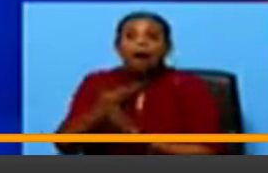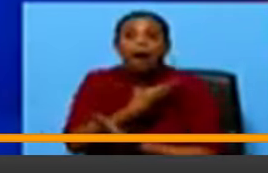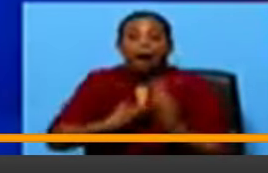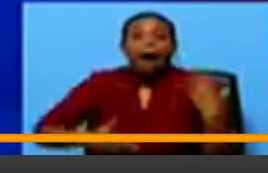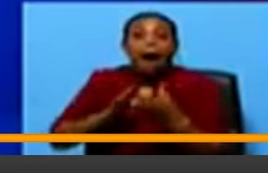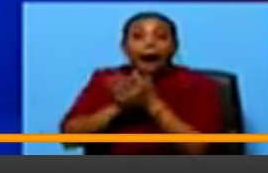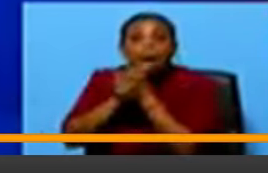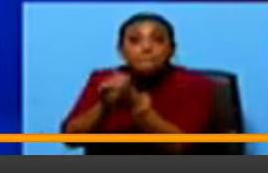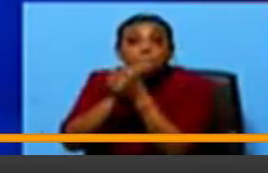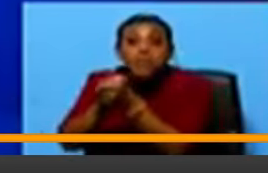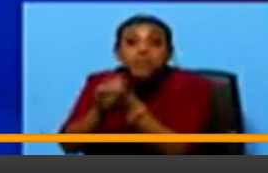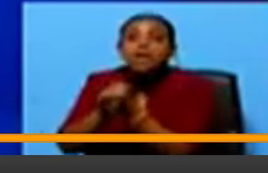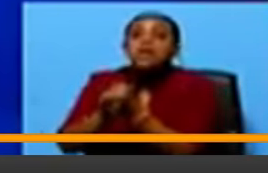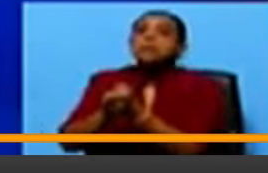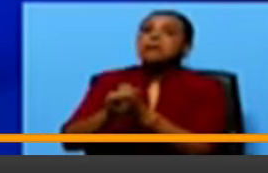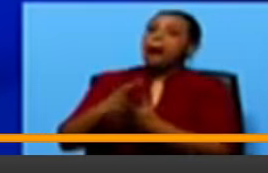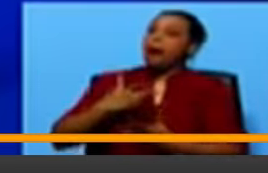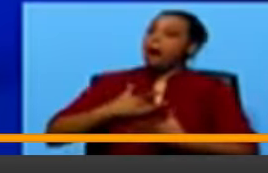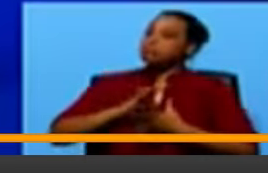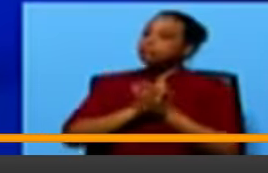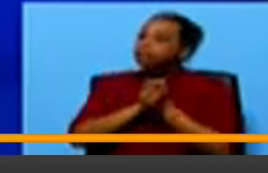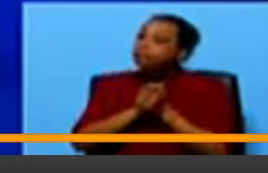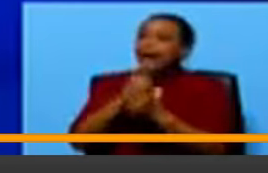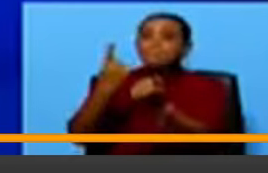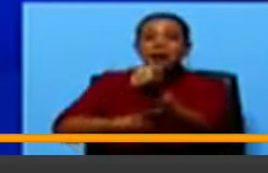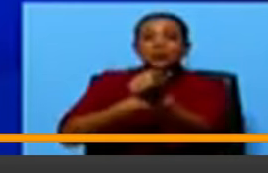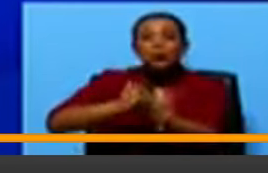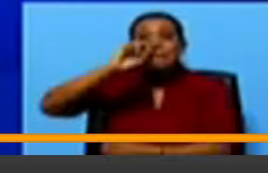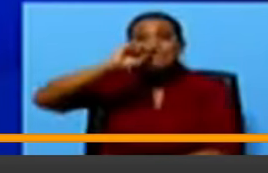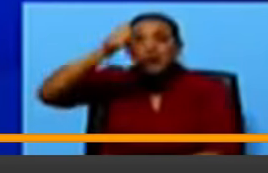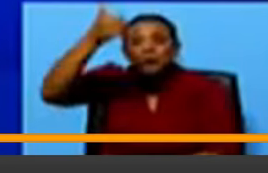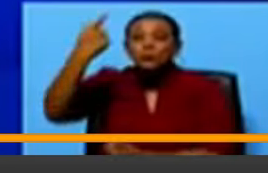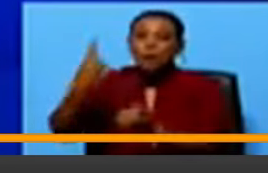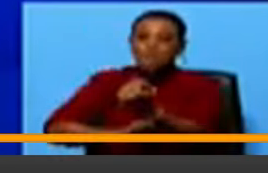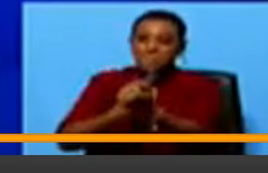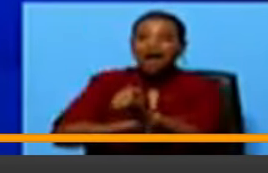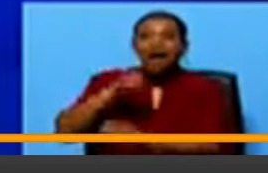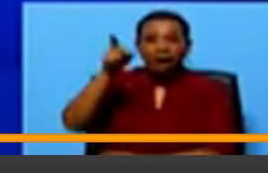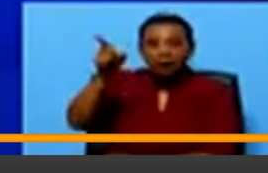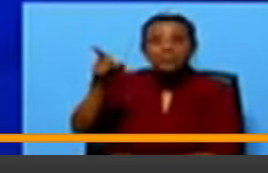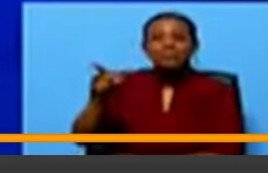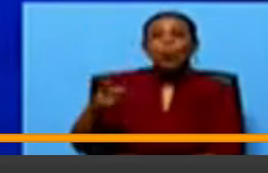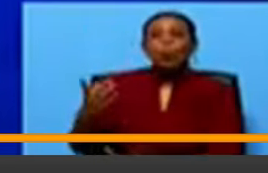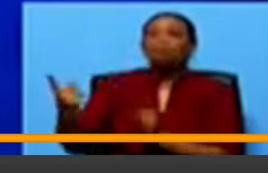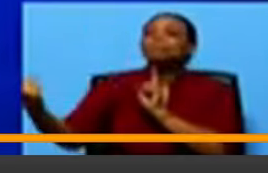amigo, entrañable hermano mayor Vladimir Putin,